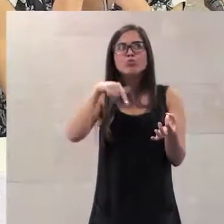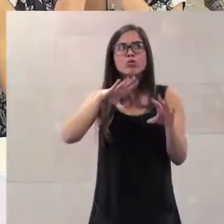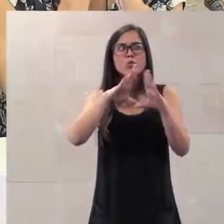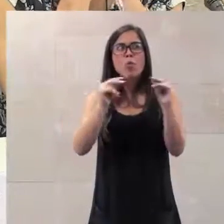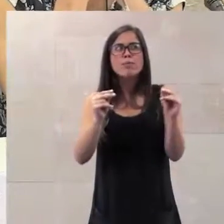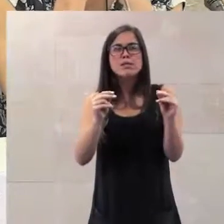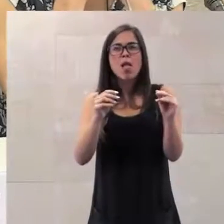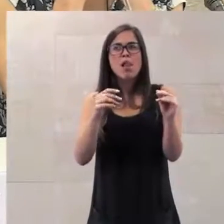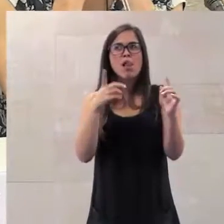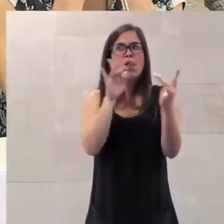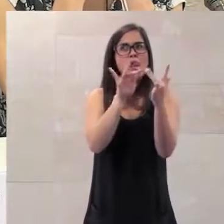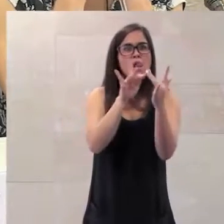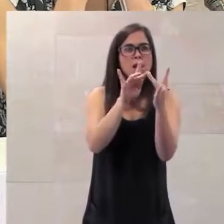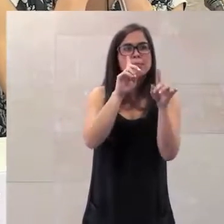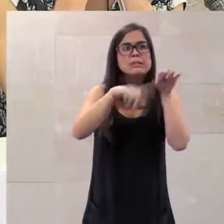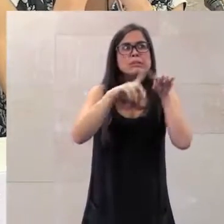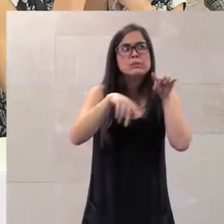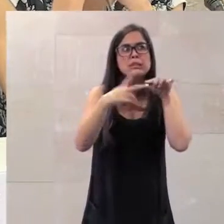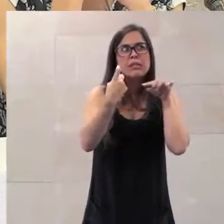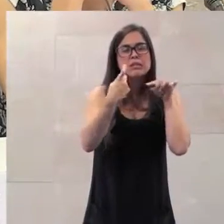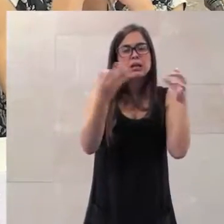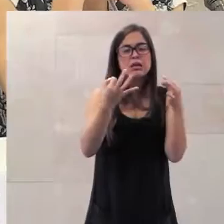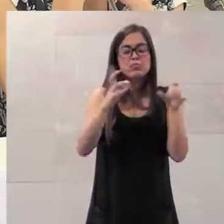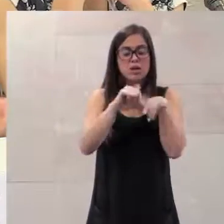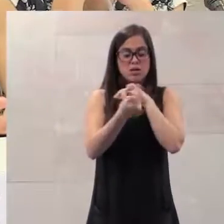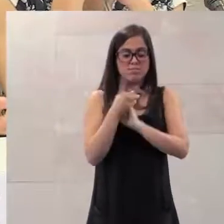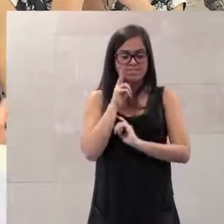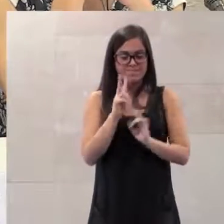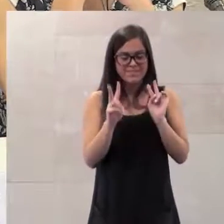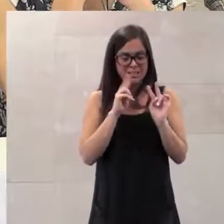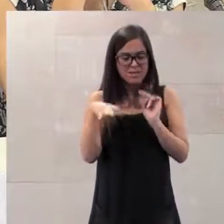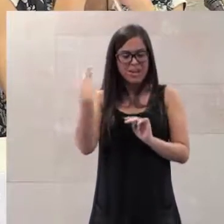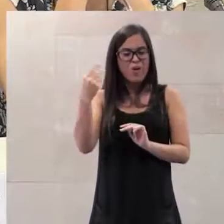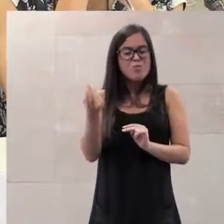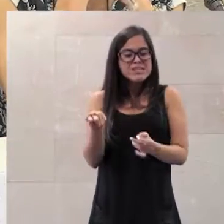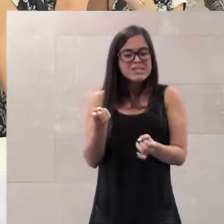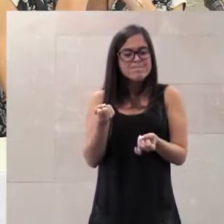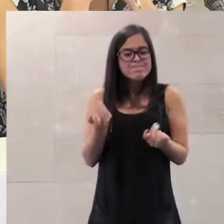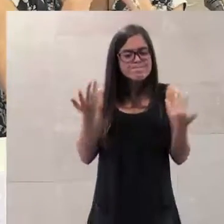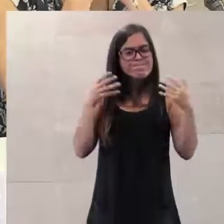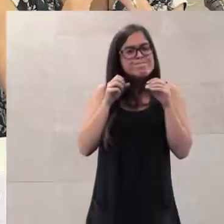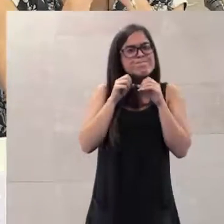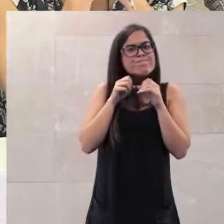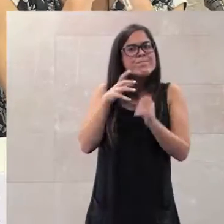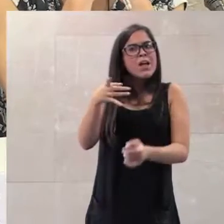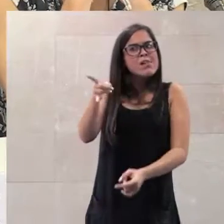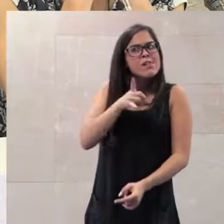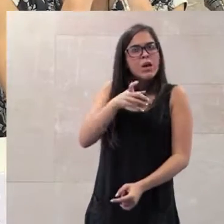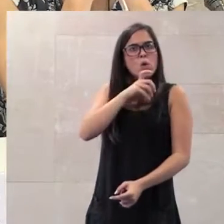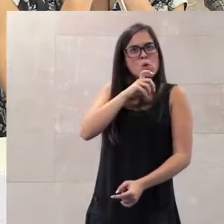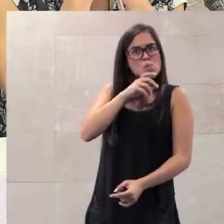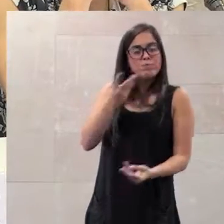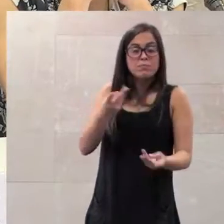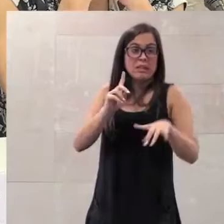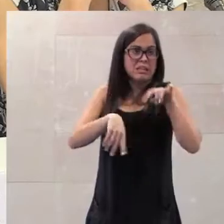universidad, pues porque también vamos viendo que tampoco es tan fácil llegar a la gente joven, bueno, es un poco así, ¿no? Entonces, sobre